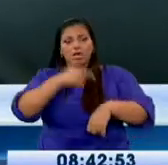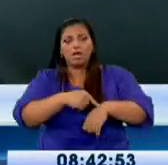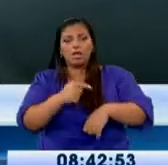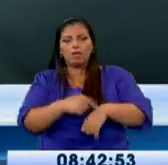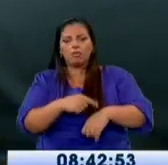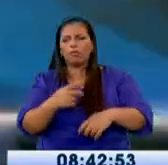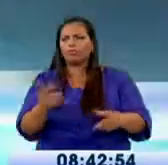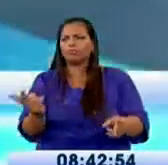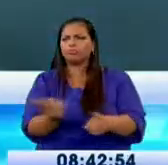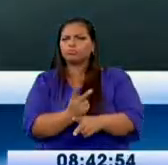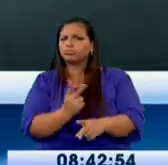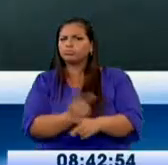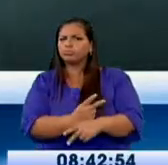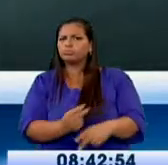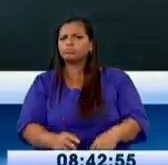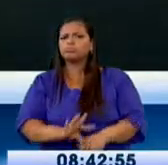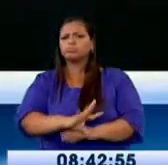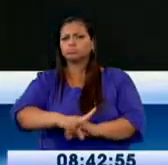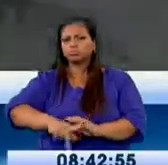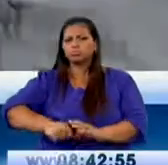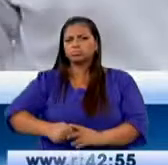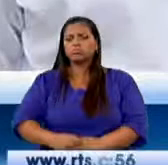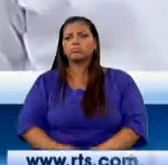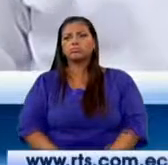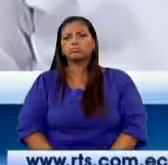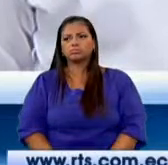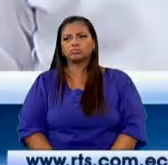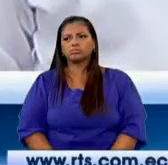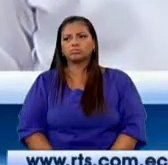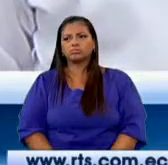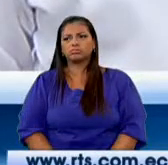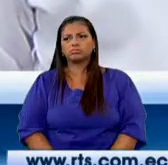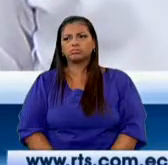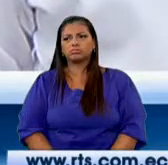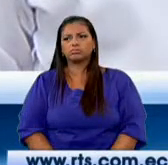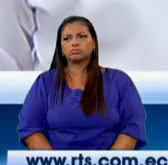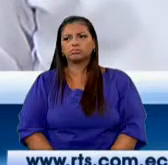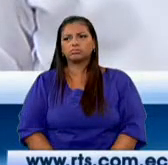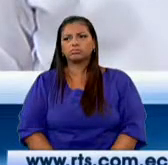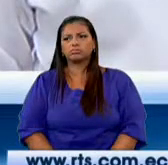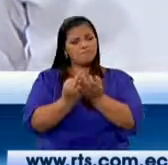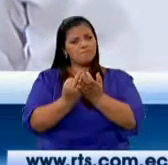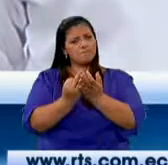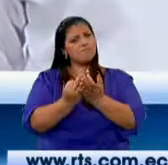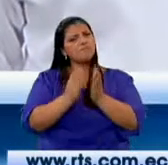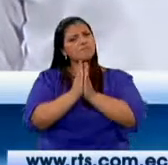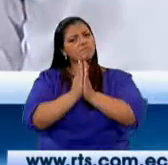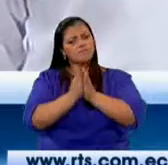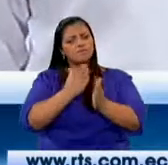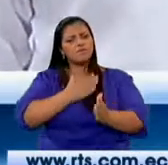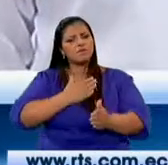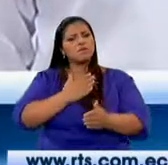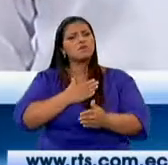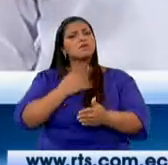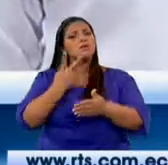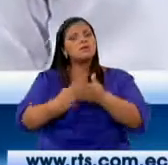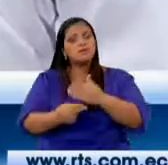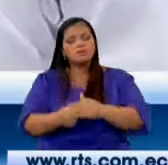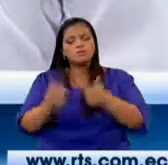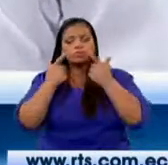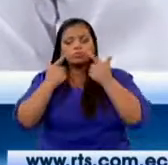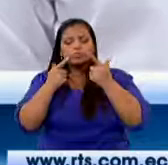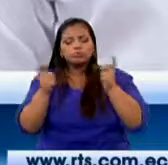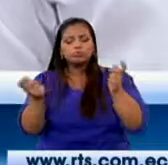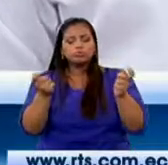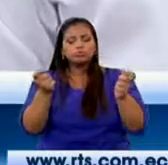que le dicen, por aquí roban. Una para los padres de familia, que tenemos que saber controlar y cuidar a nuestros hijos. Y